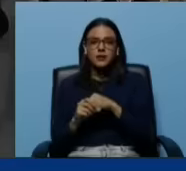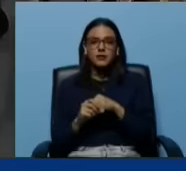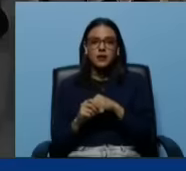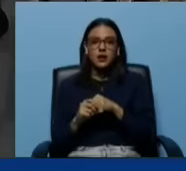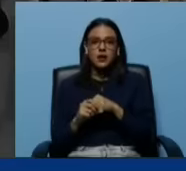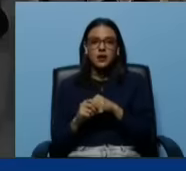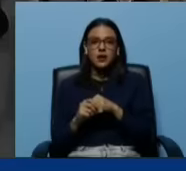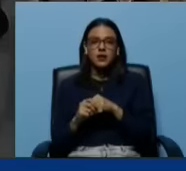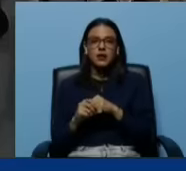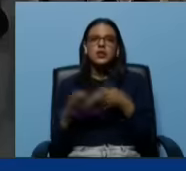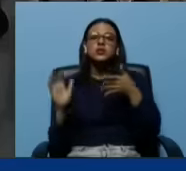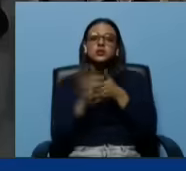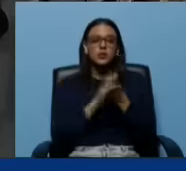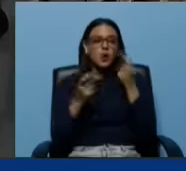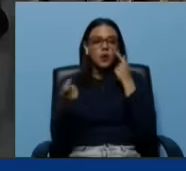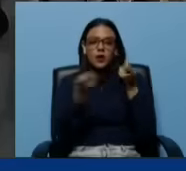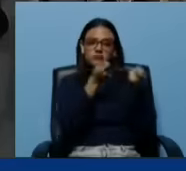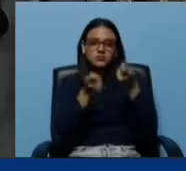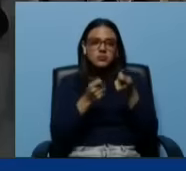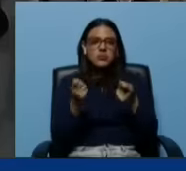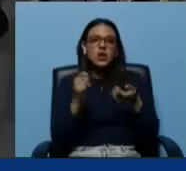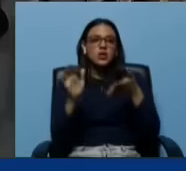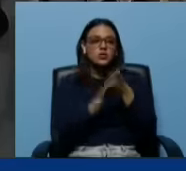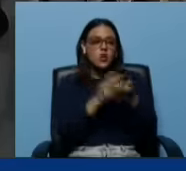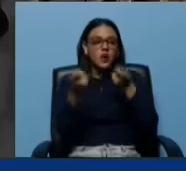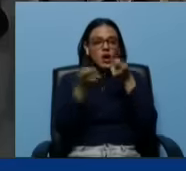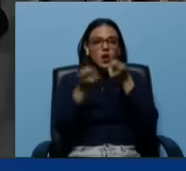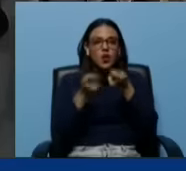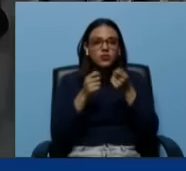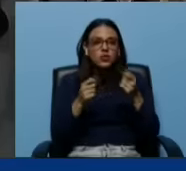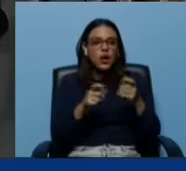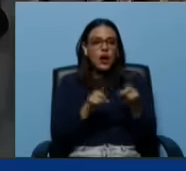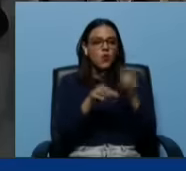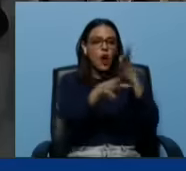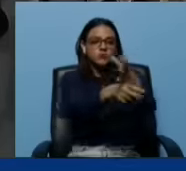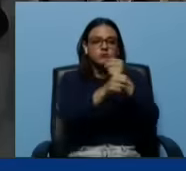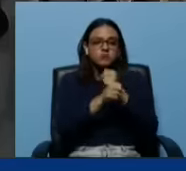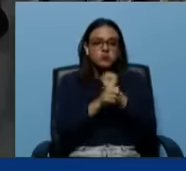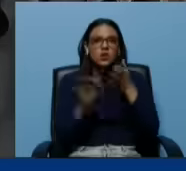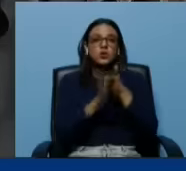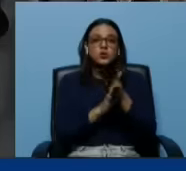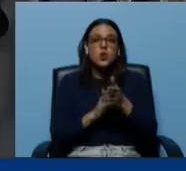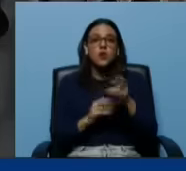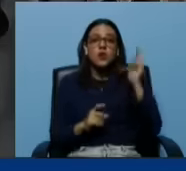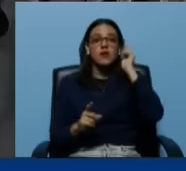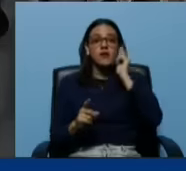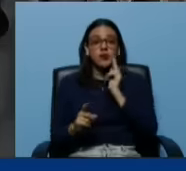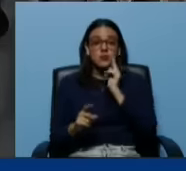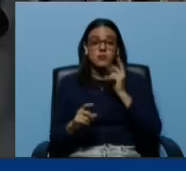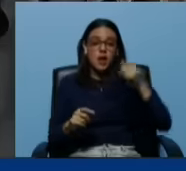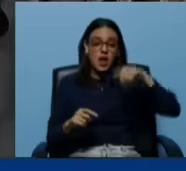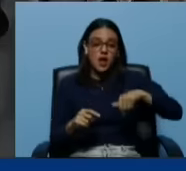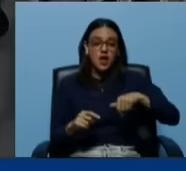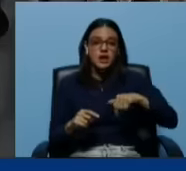de subvertir las instituciones y tomar el control de la República Bolivariana de Venezuela.